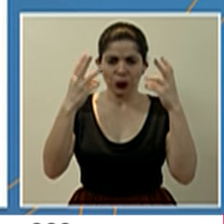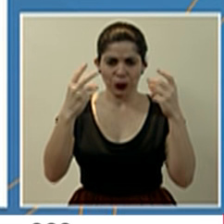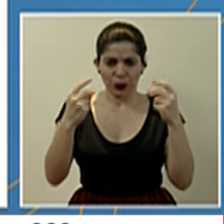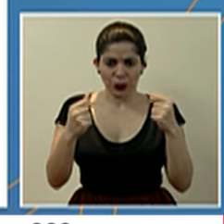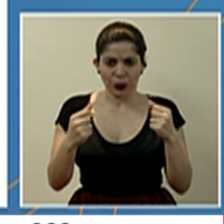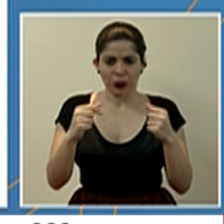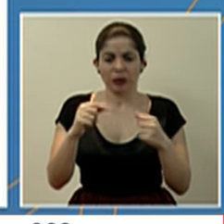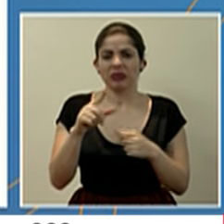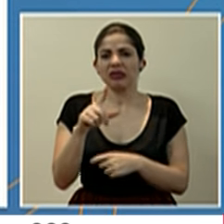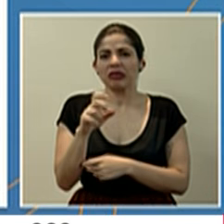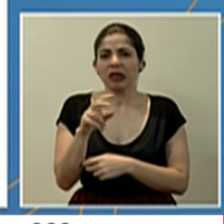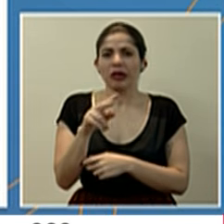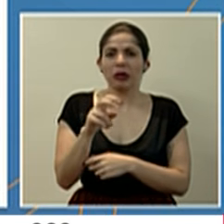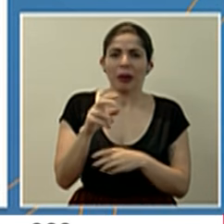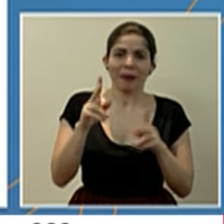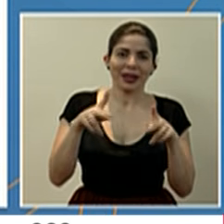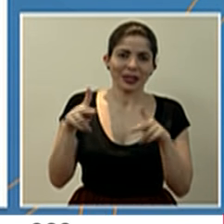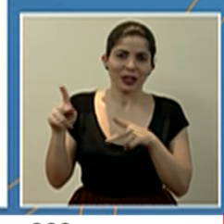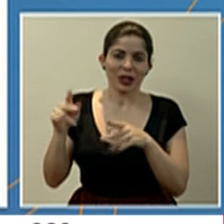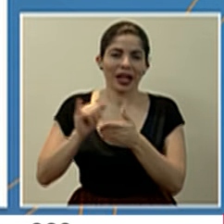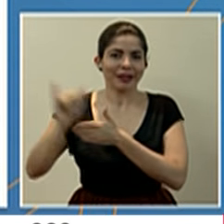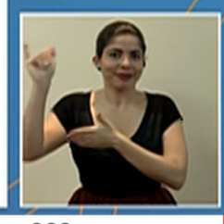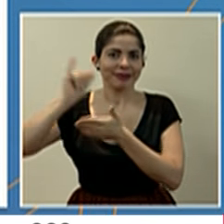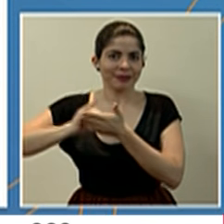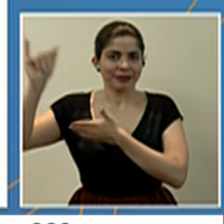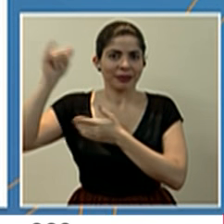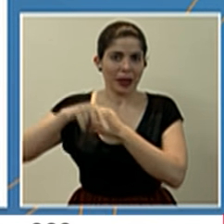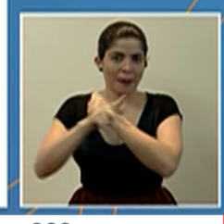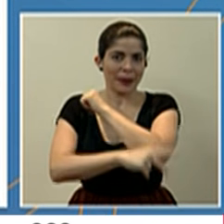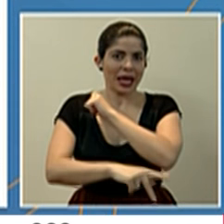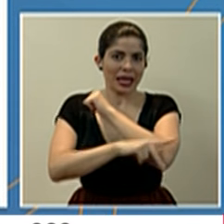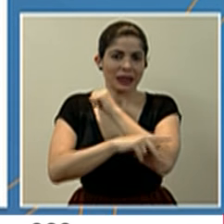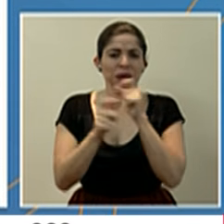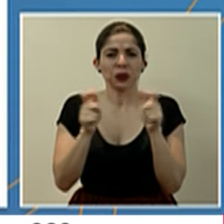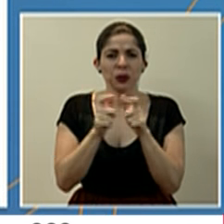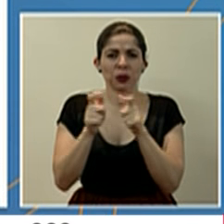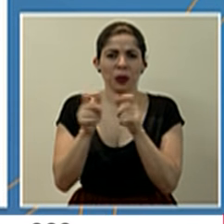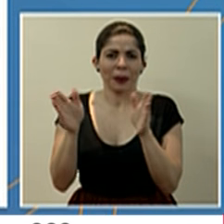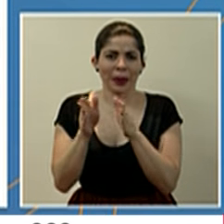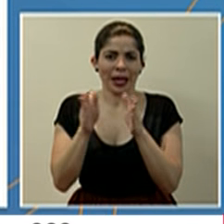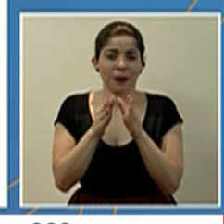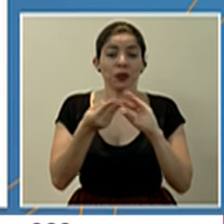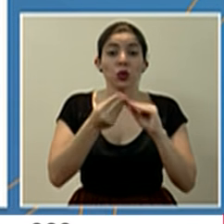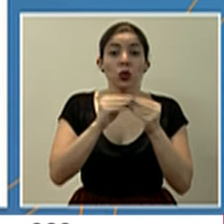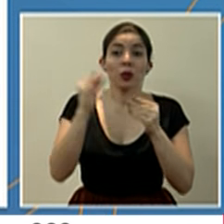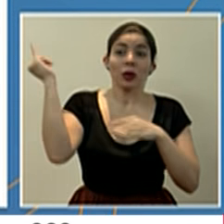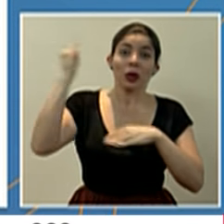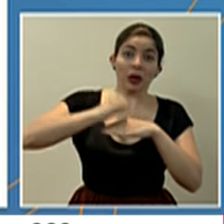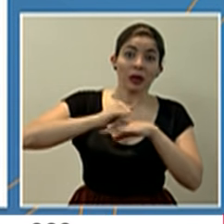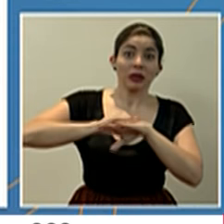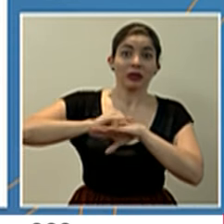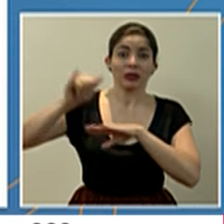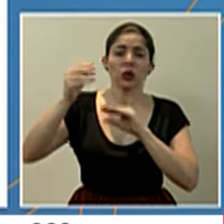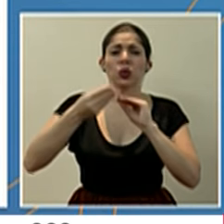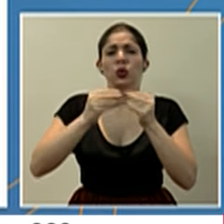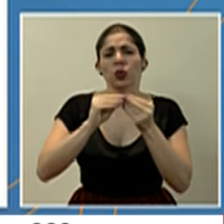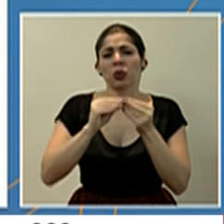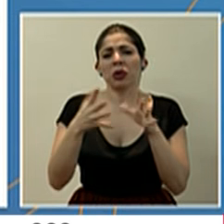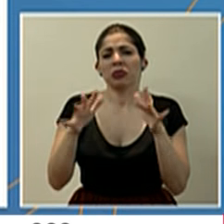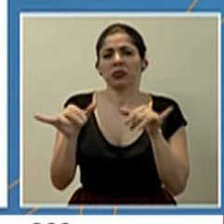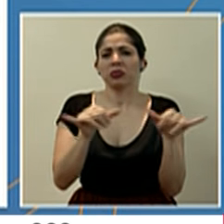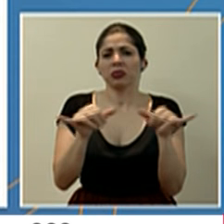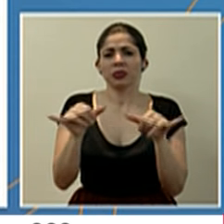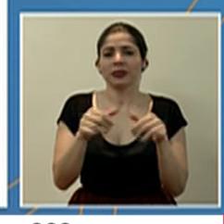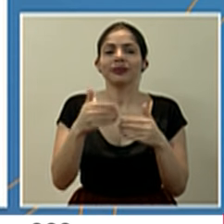en cientos la cantidad de personas saliendo del país en cantidades pequeñas. Los números, tanto en ingresos como egresos, son relativamente